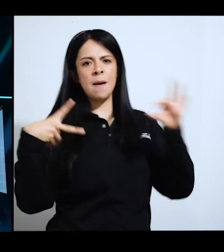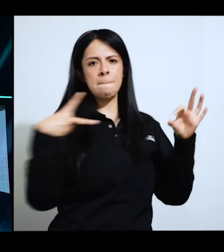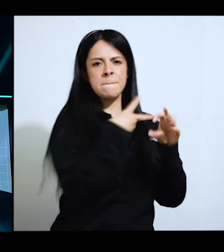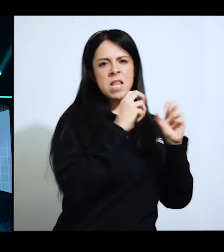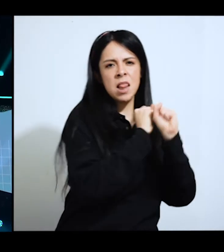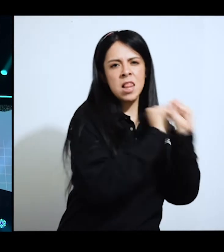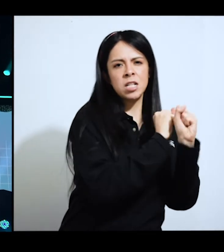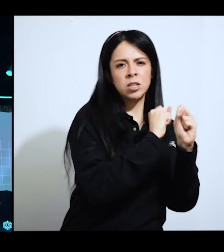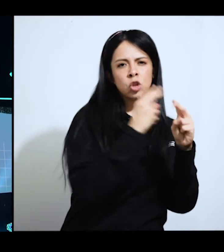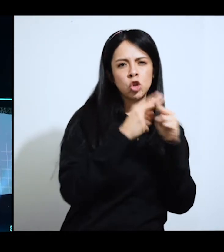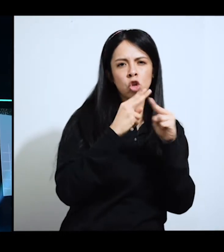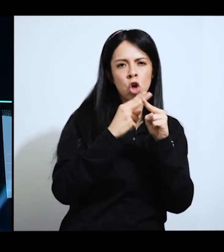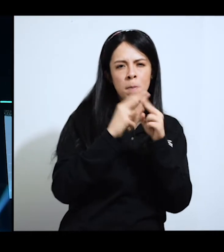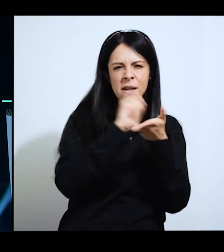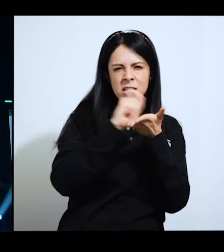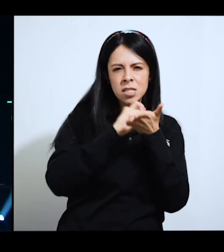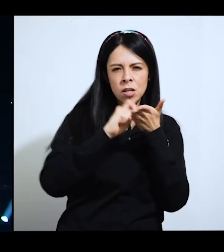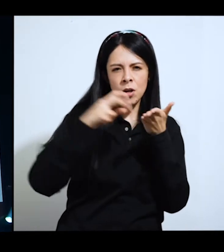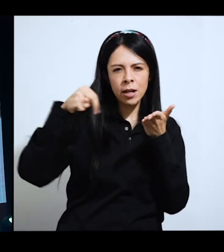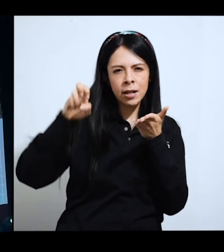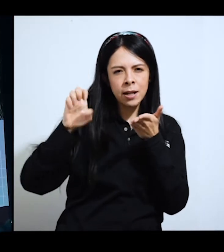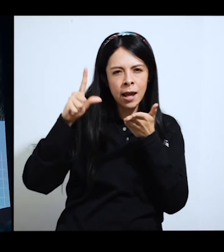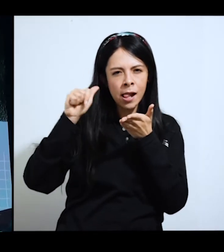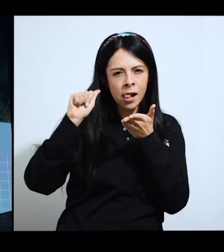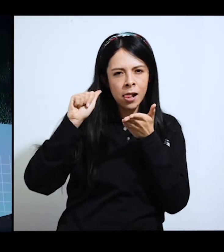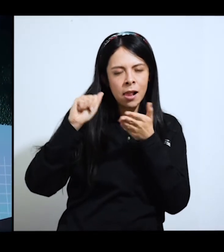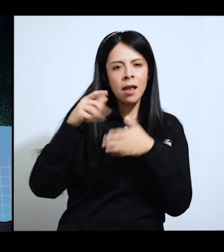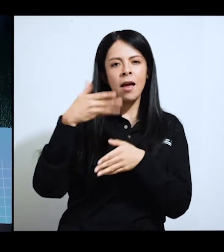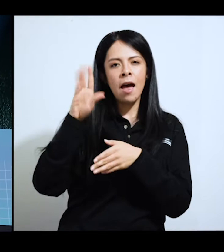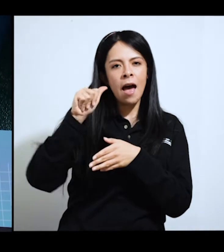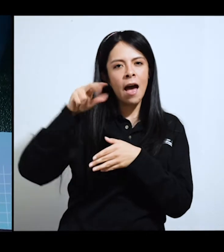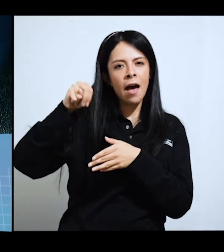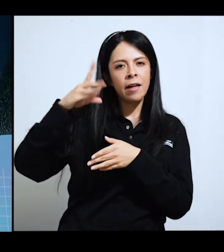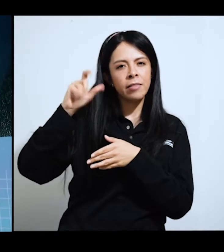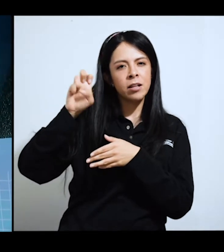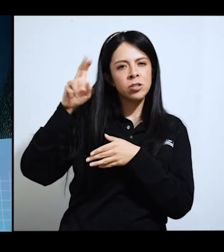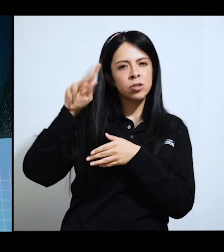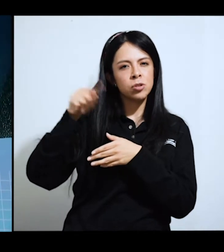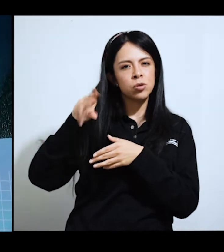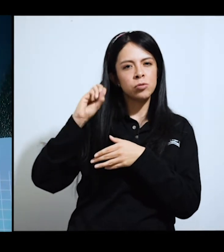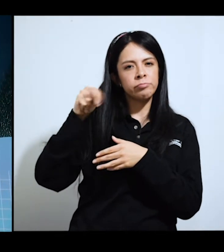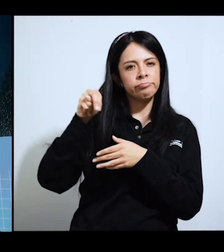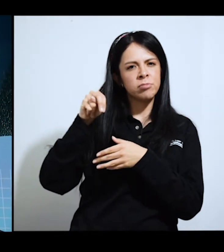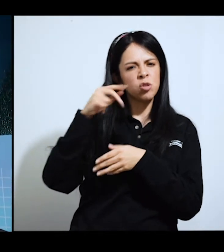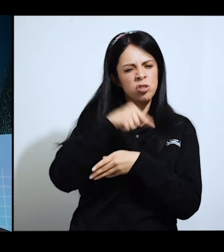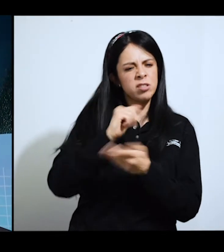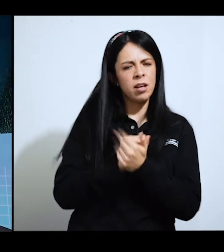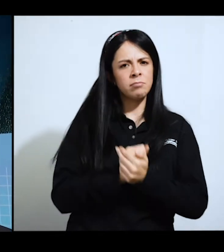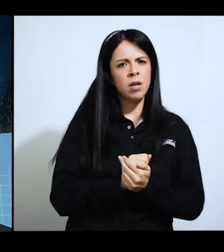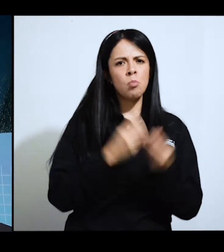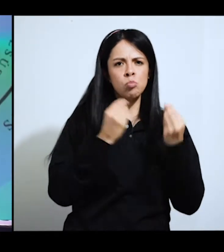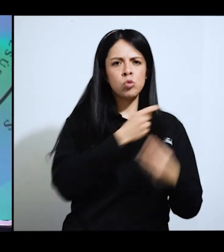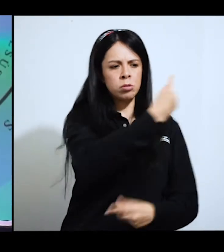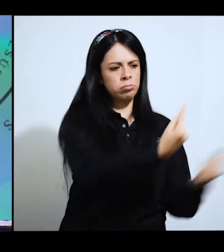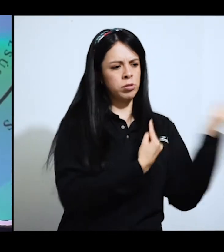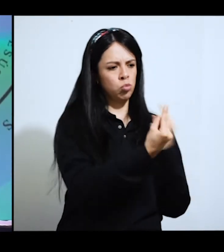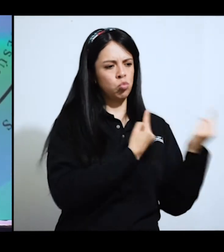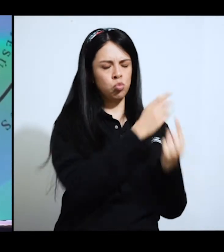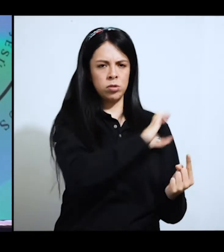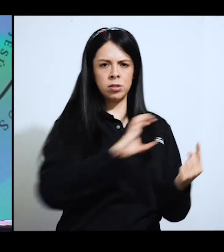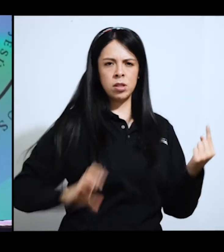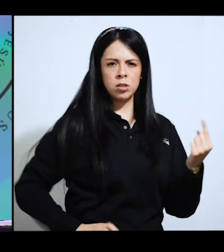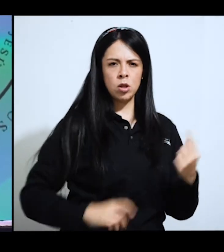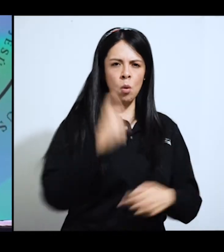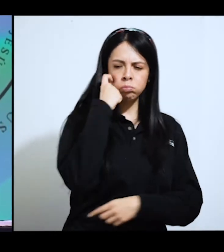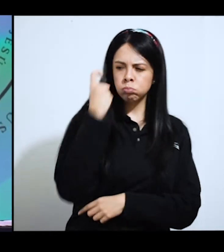nos habla acerca de cristianos que acudían a él buscando su ayuda. Y buscaban su